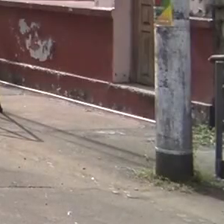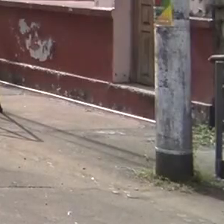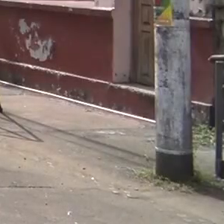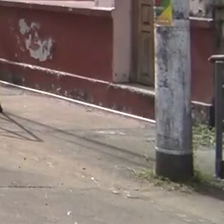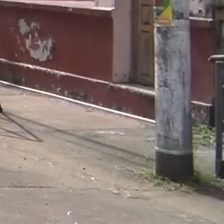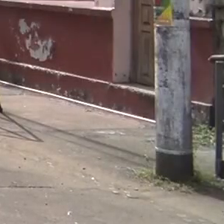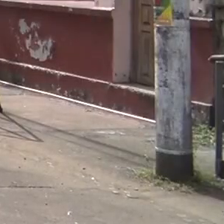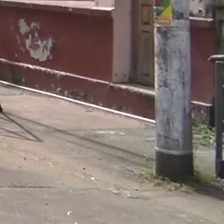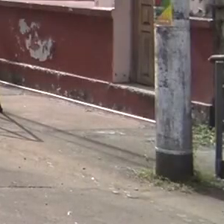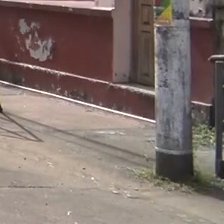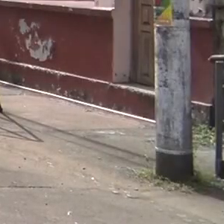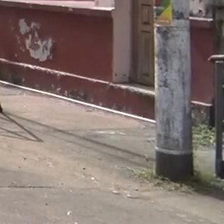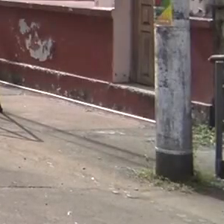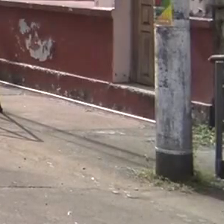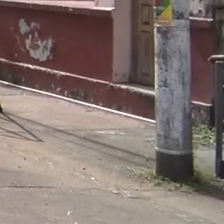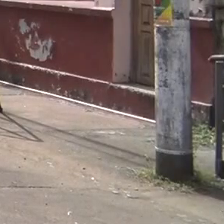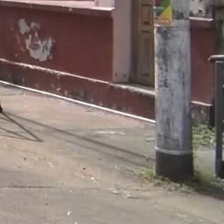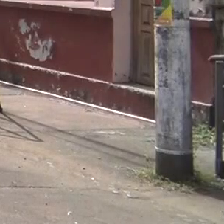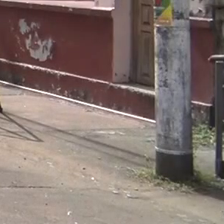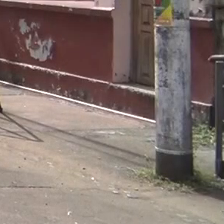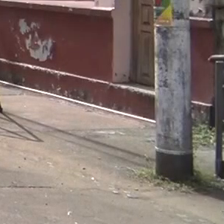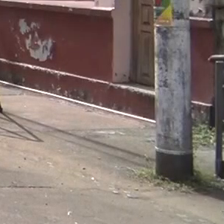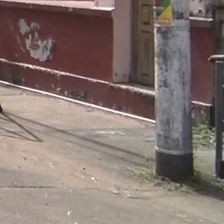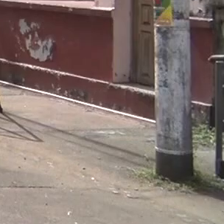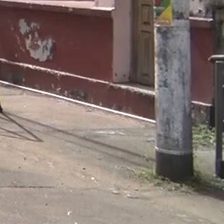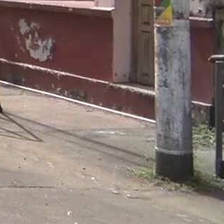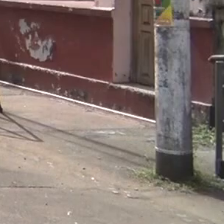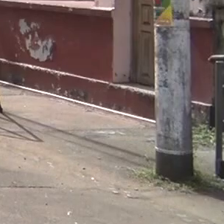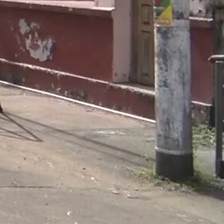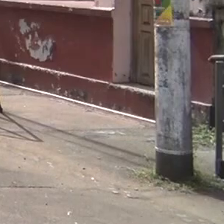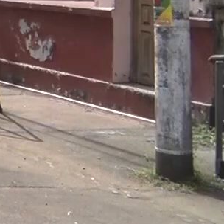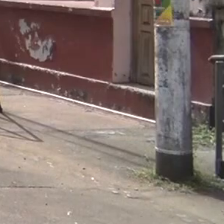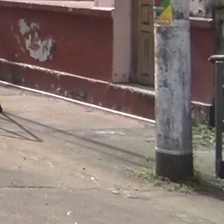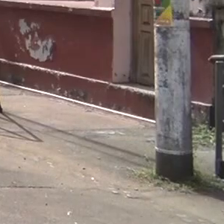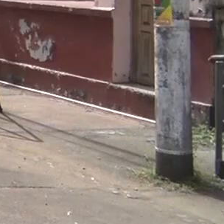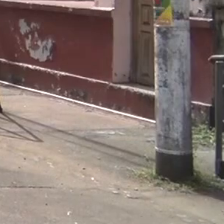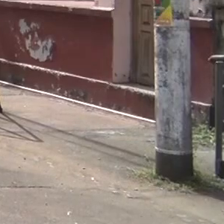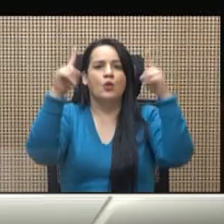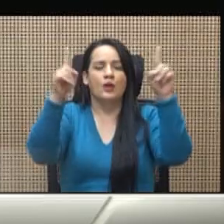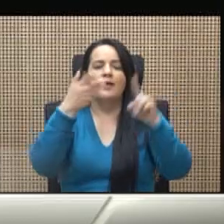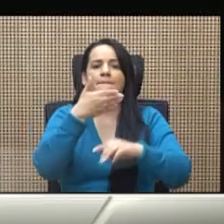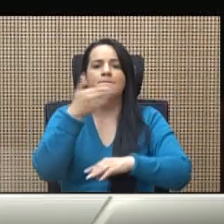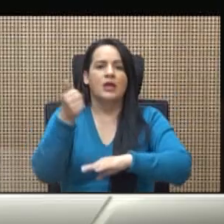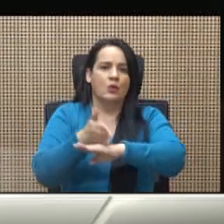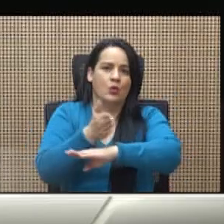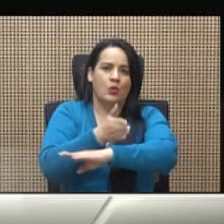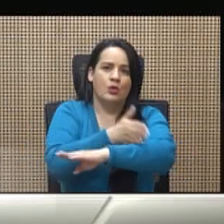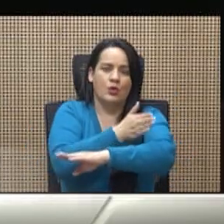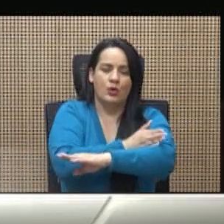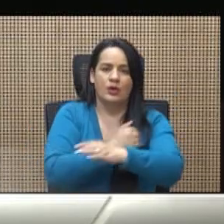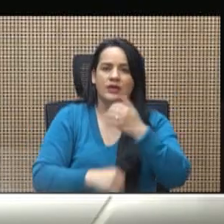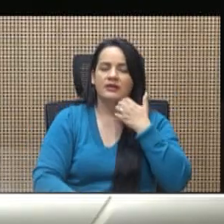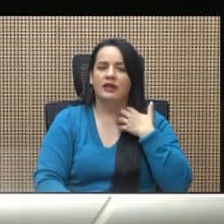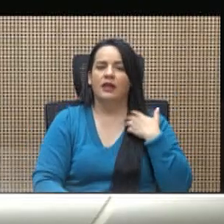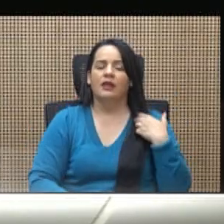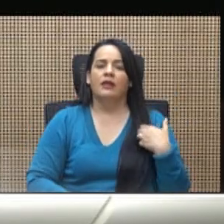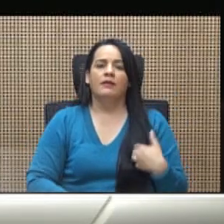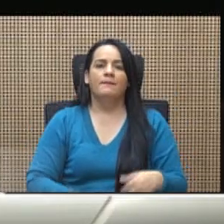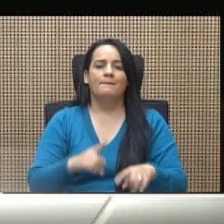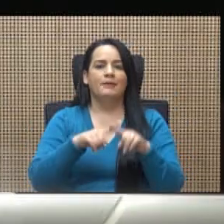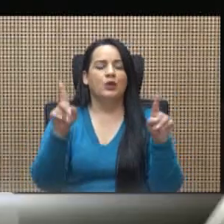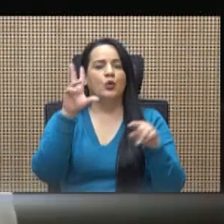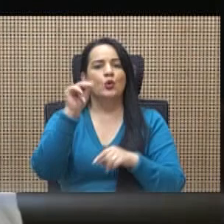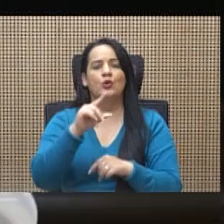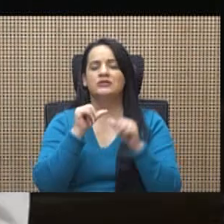años y los instó a tomar las decisiones desde sus comunidades pero no sigamos esperando que todos los